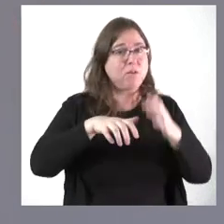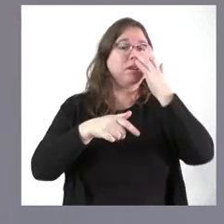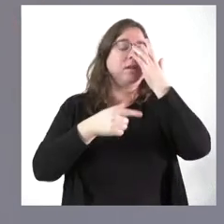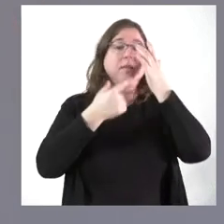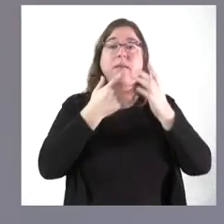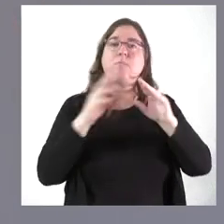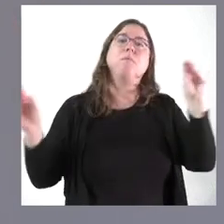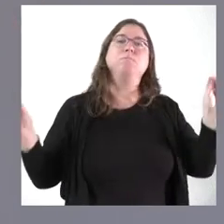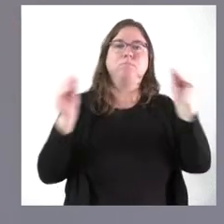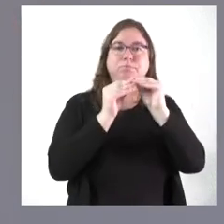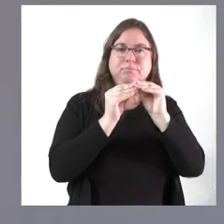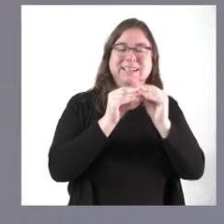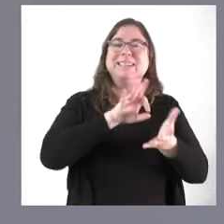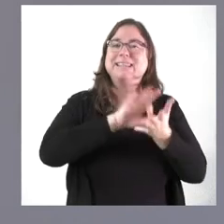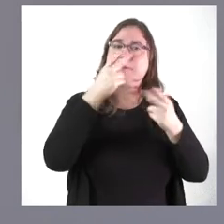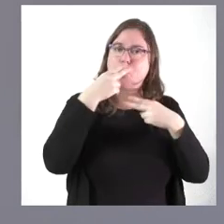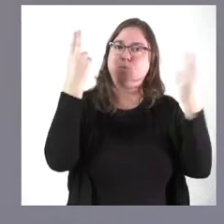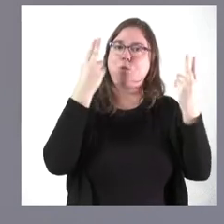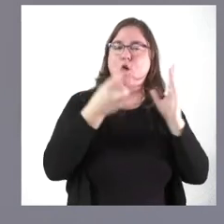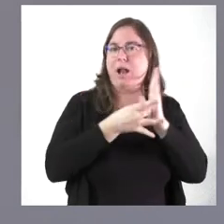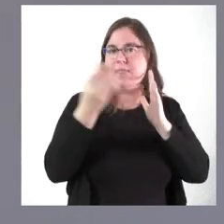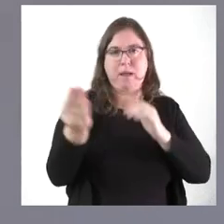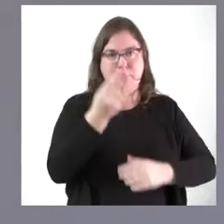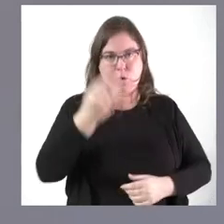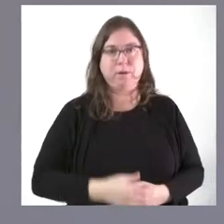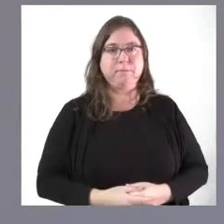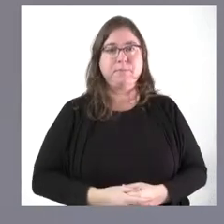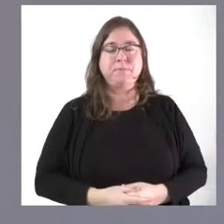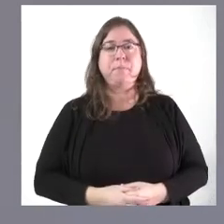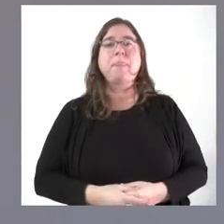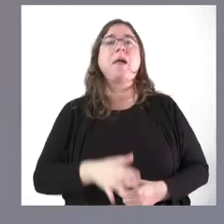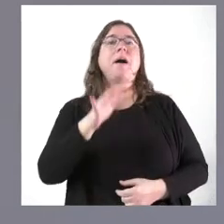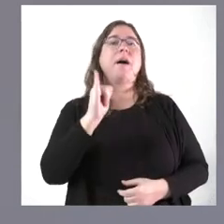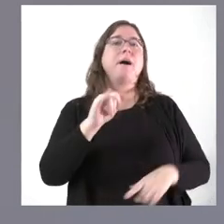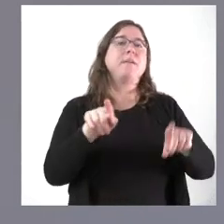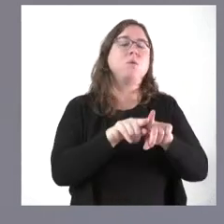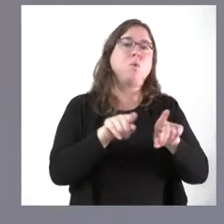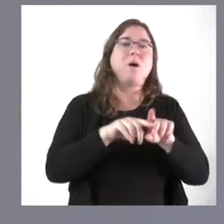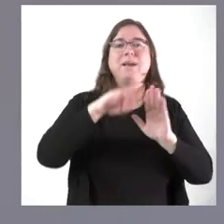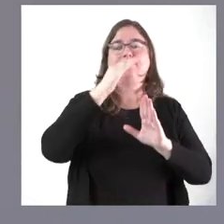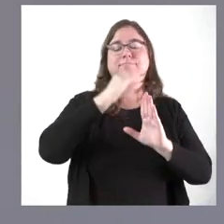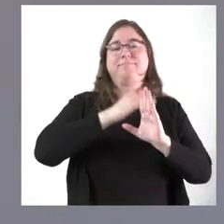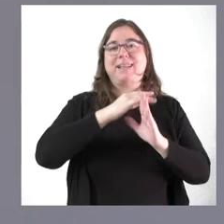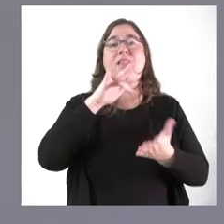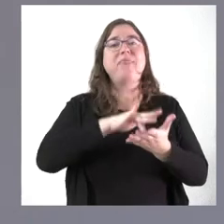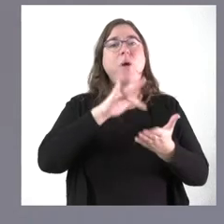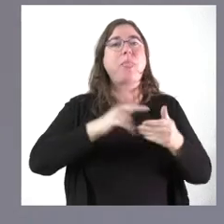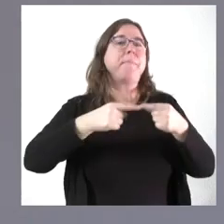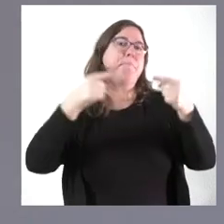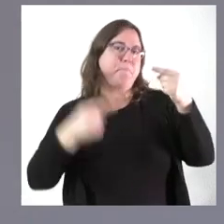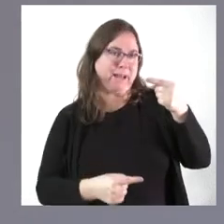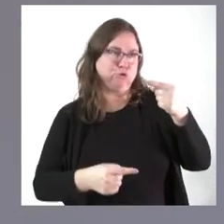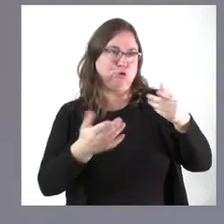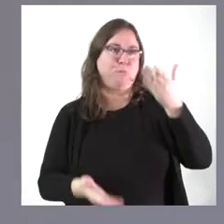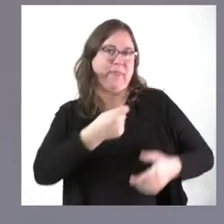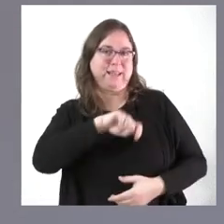haciendo compatibles con tener servicios públicos de la mejor calidad con tener un nivel de endeudamiento menor que la media Española y